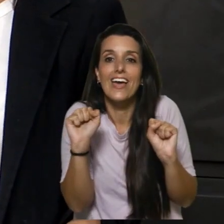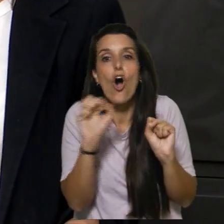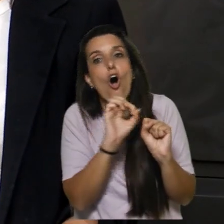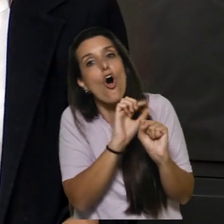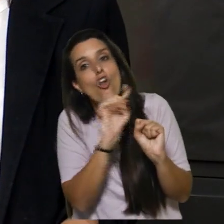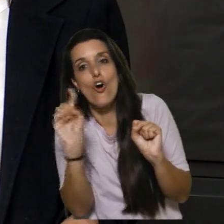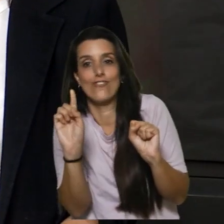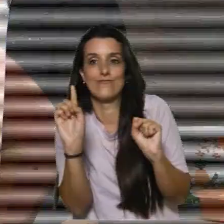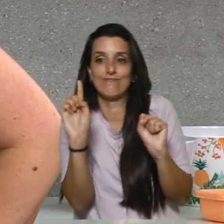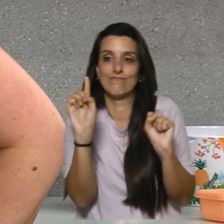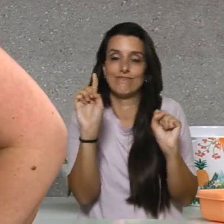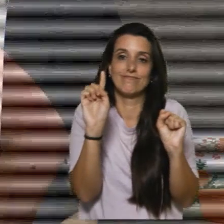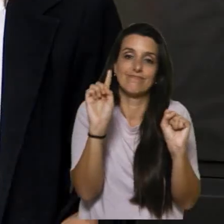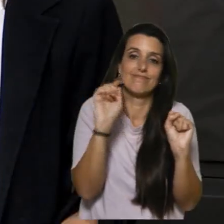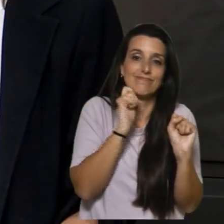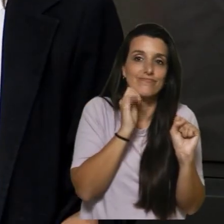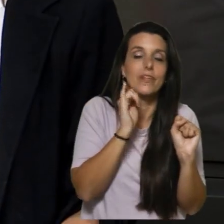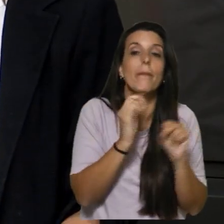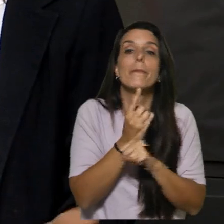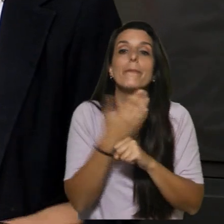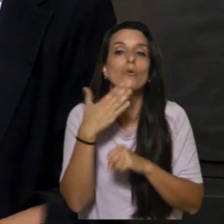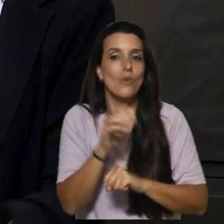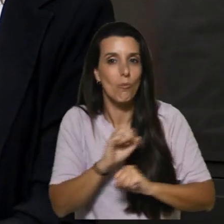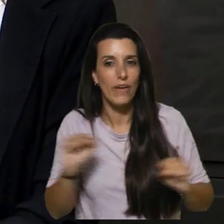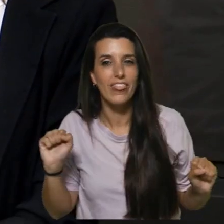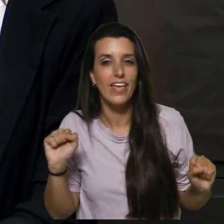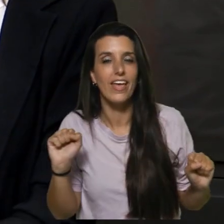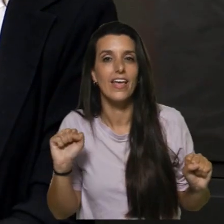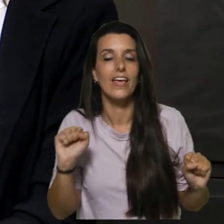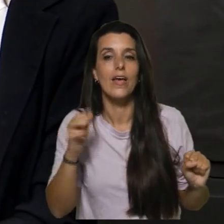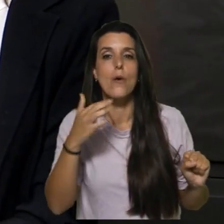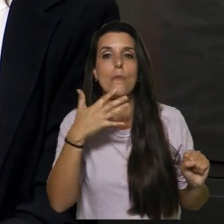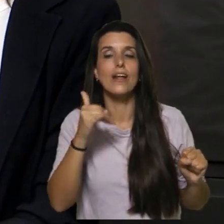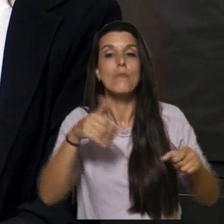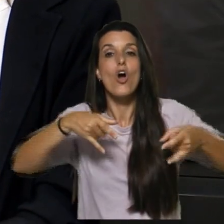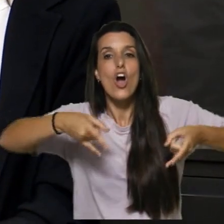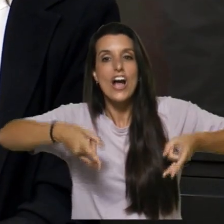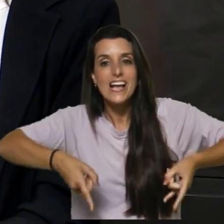podés. Primera pregunta, ¿podés dejar la cama